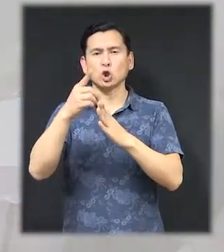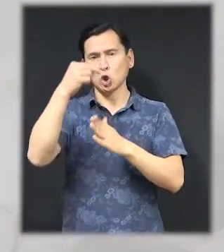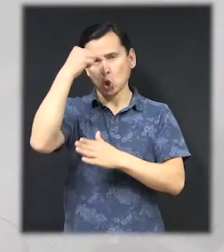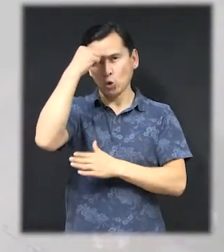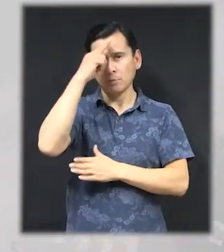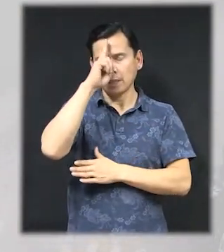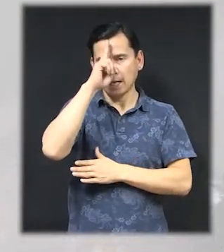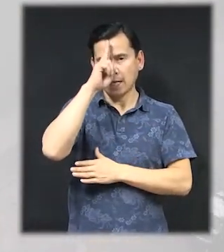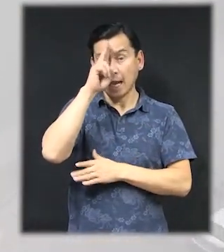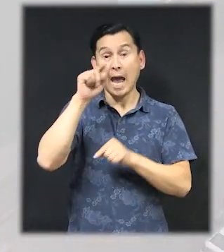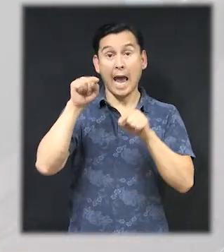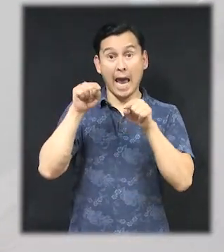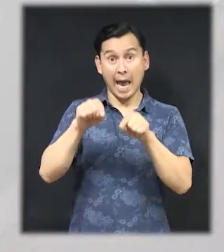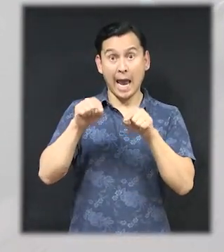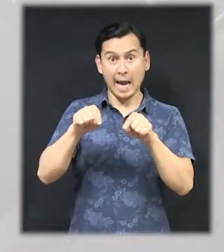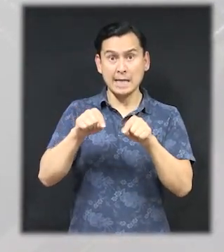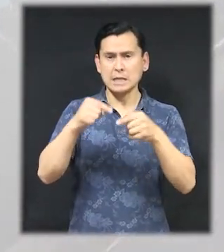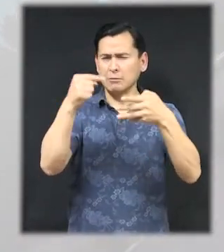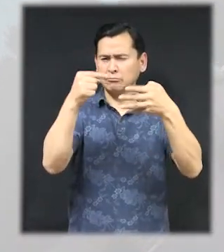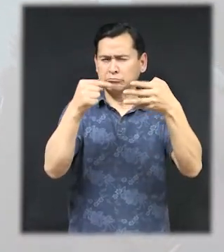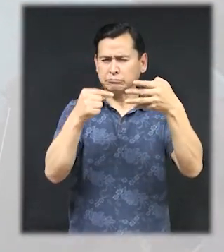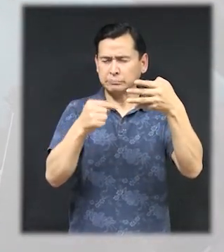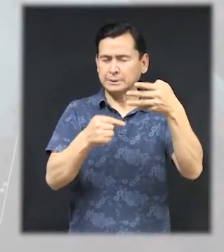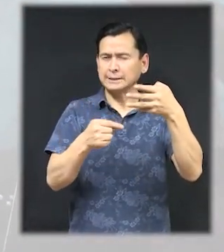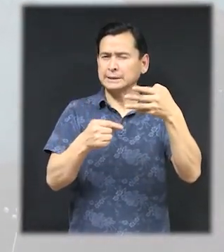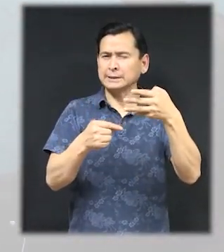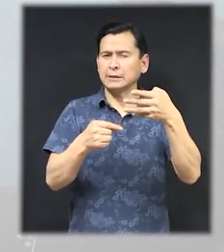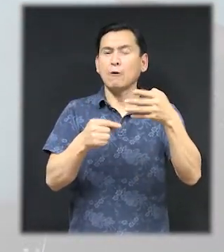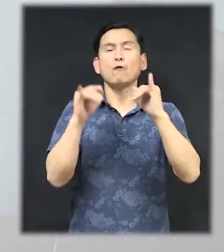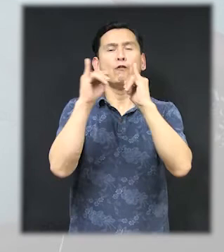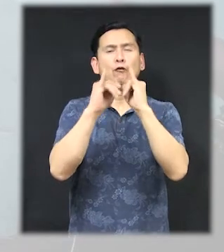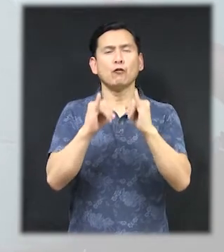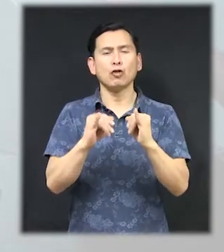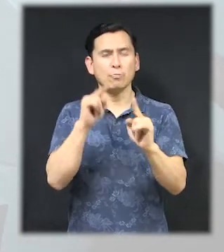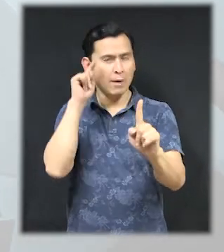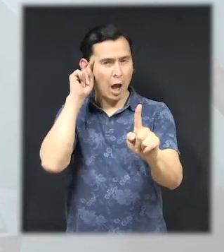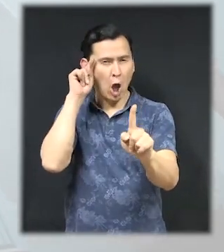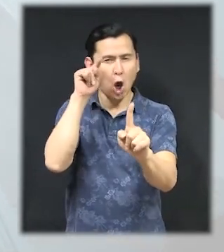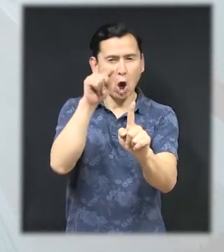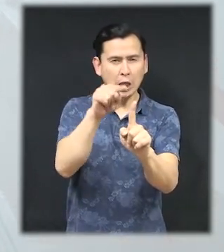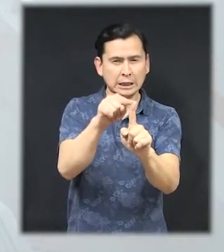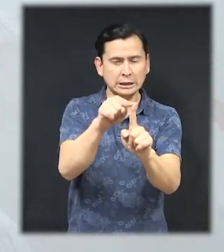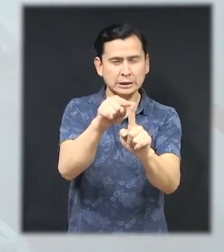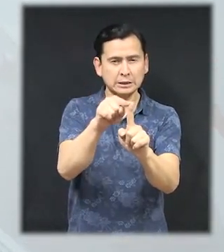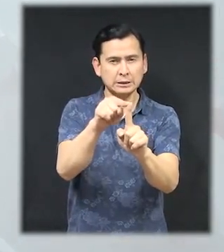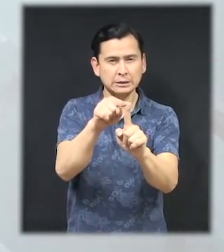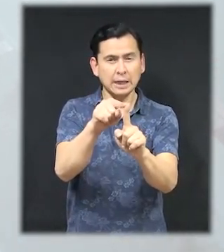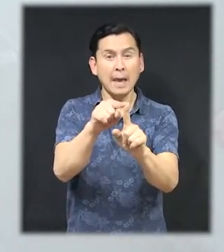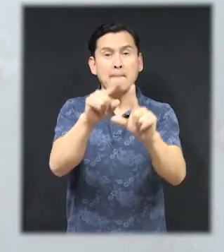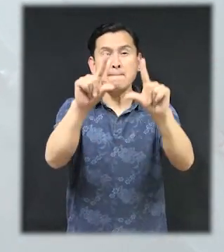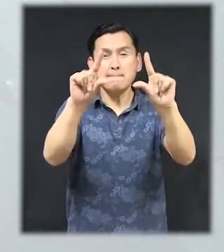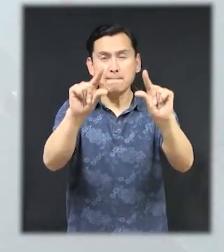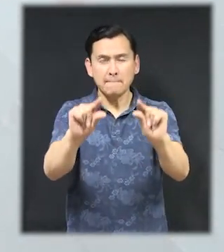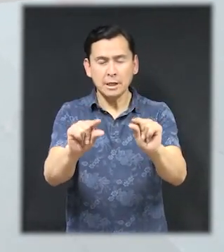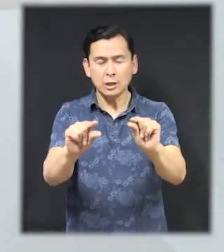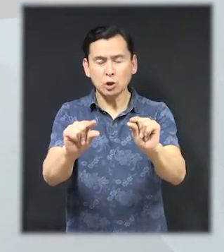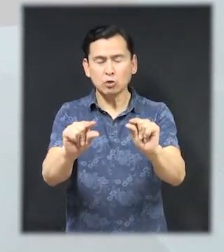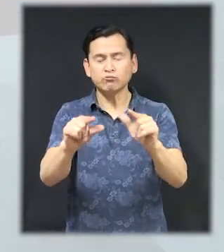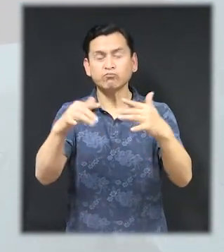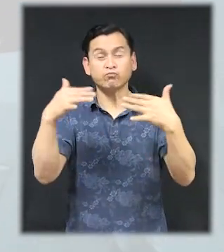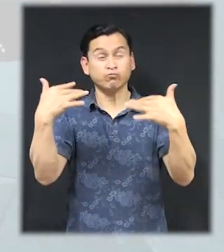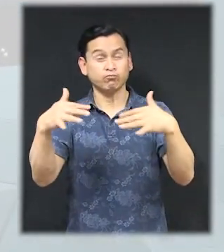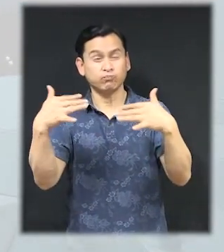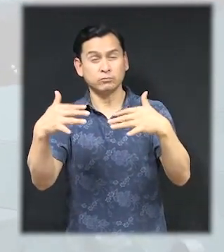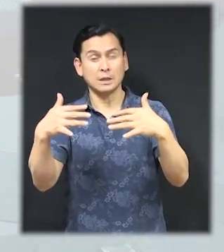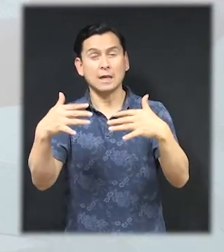desarrollo hospitalario es que se hace un levantamiento pormenorizado de los reclamos, las felicitaciones y las